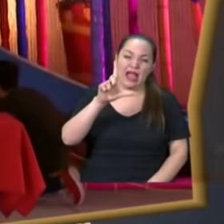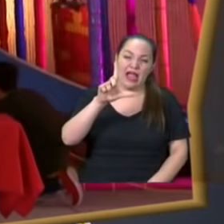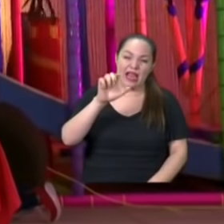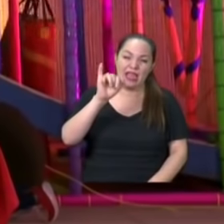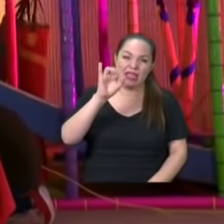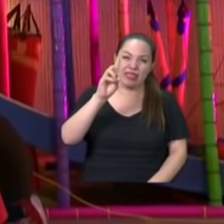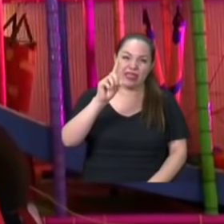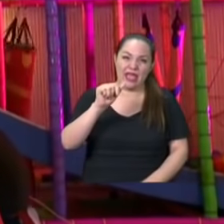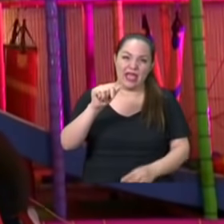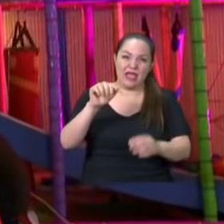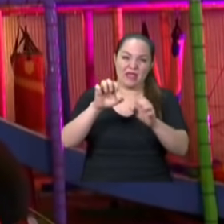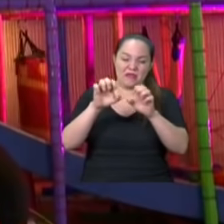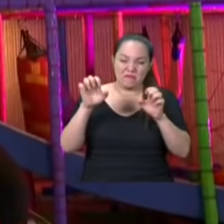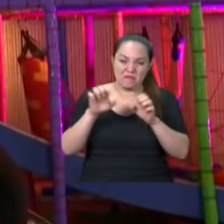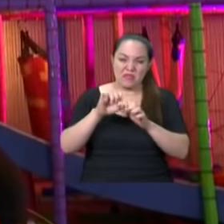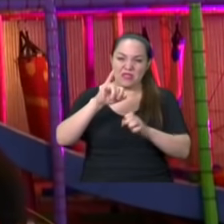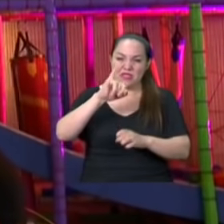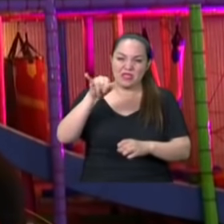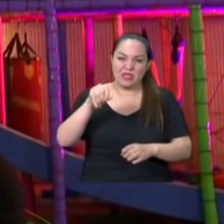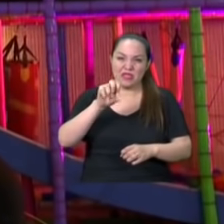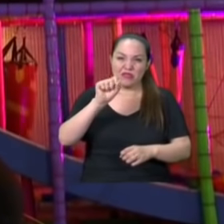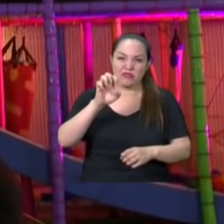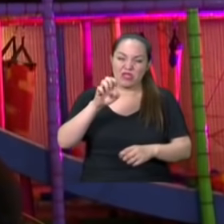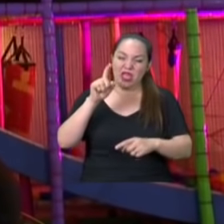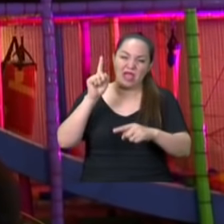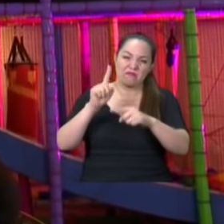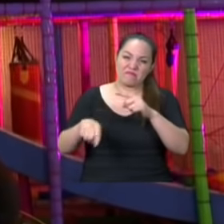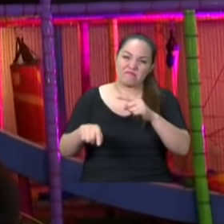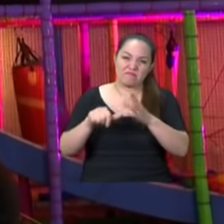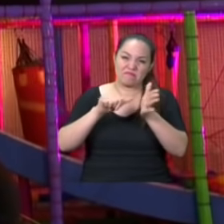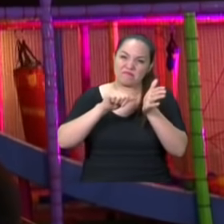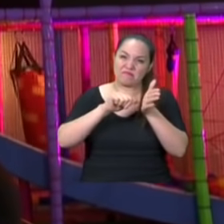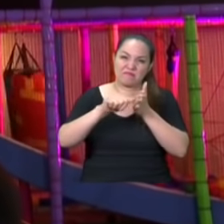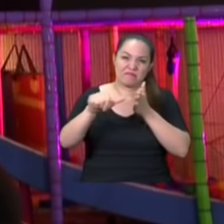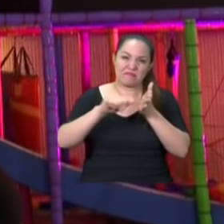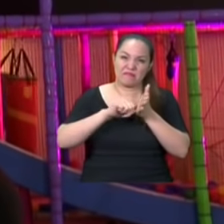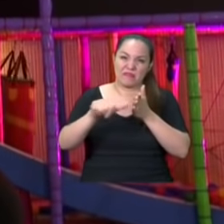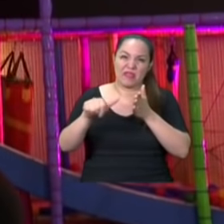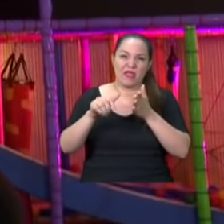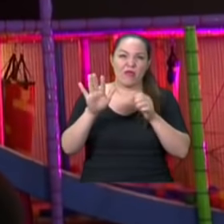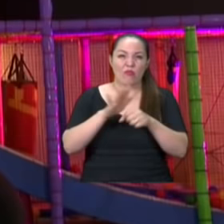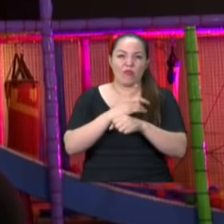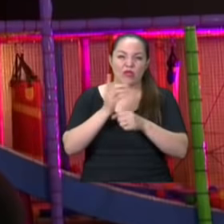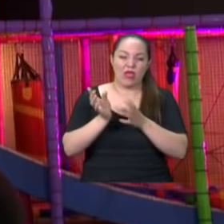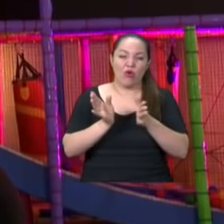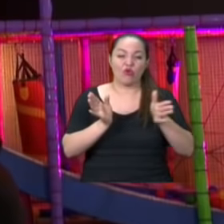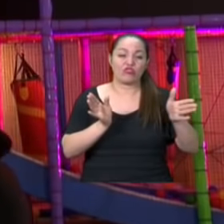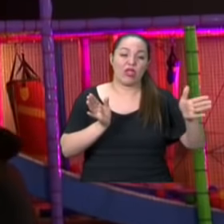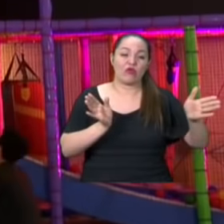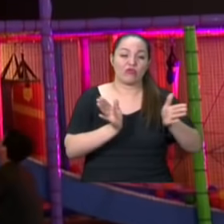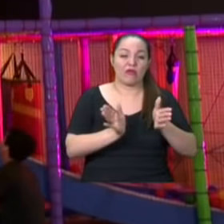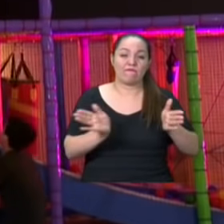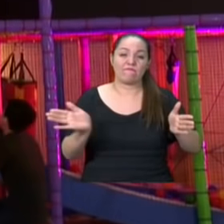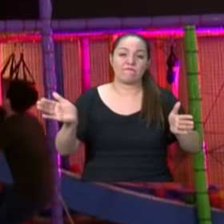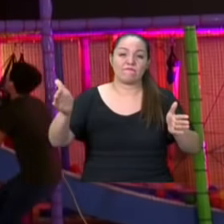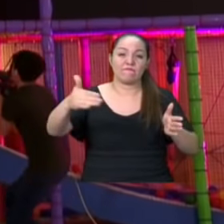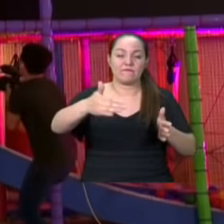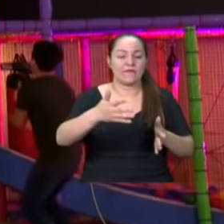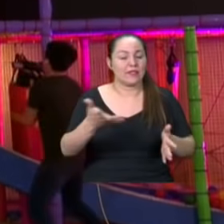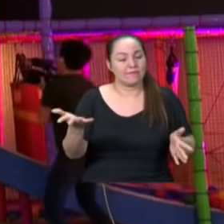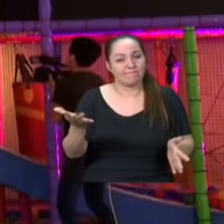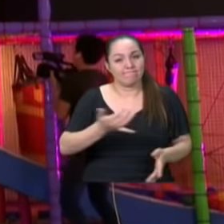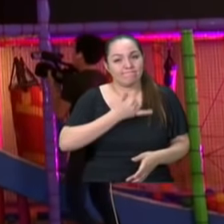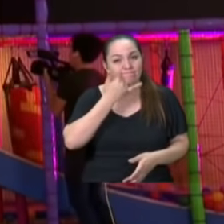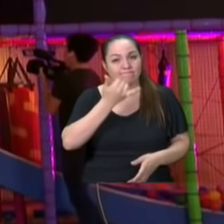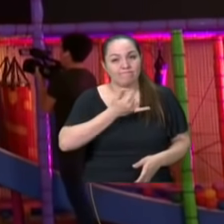Jorge, allá se están peleando. No encuentran. ¡Ah! Estaban metiéndose en otra área que no era. ¿Quién sabe qué iban a hacer